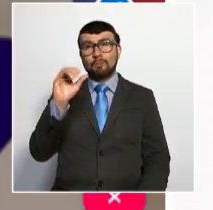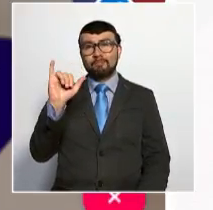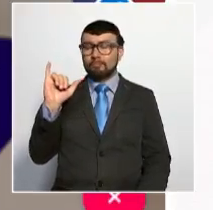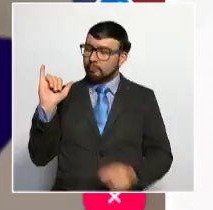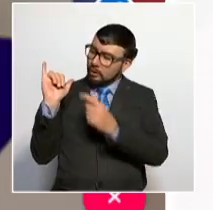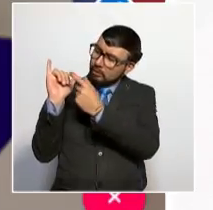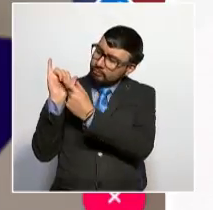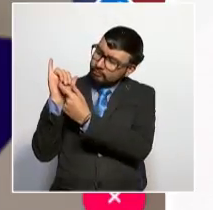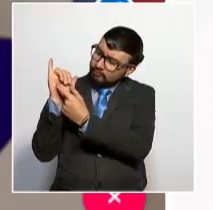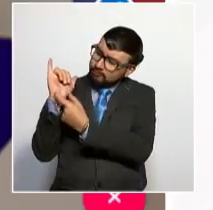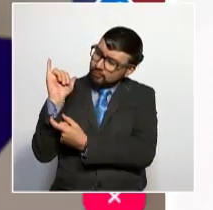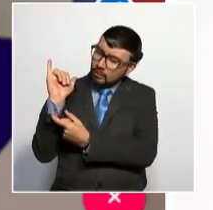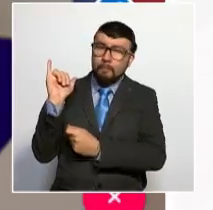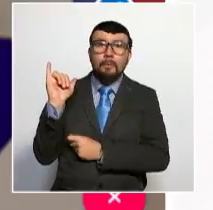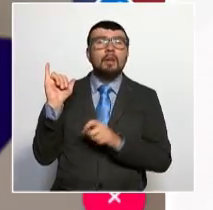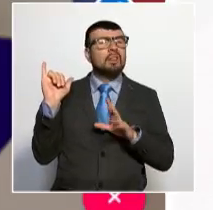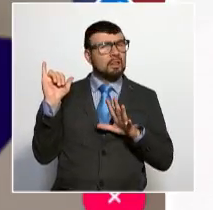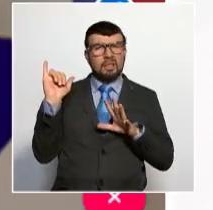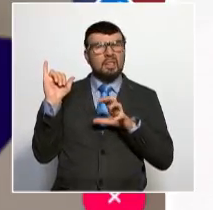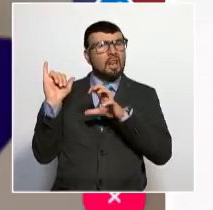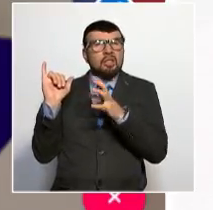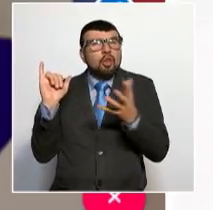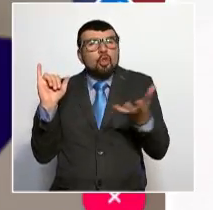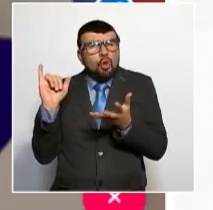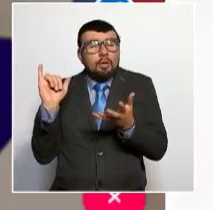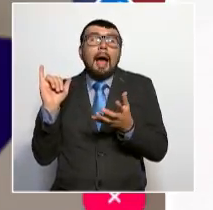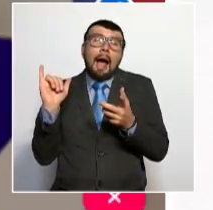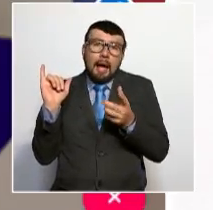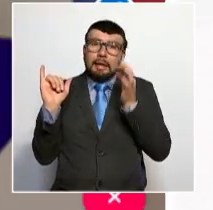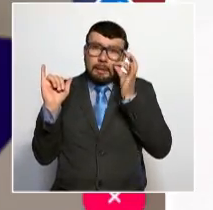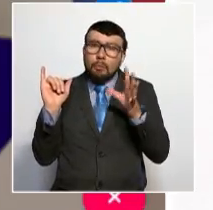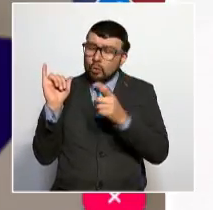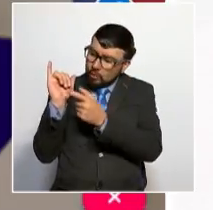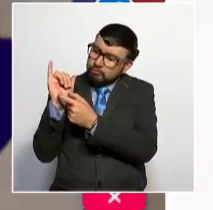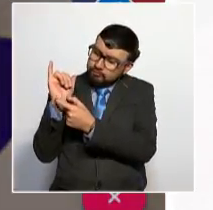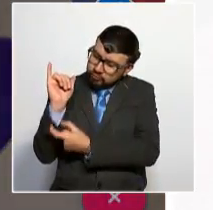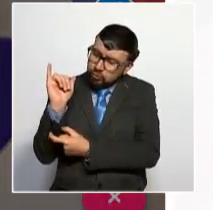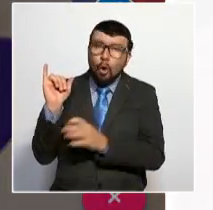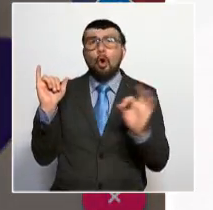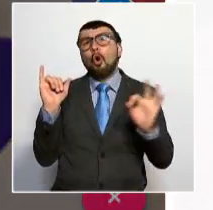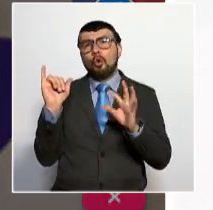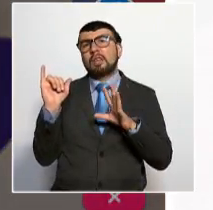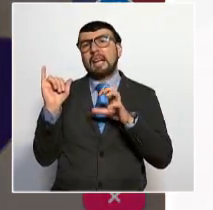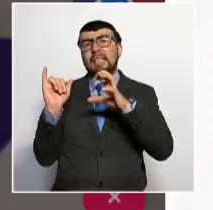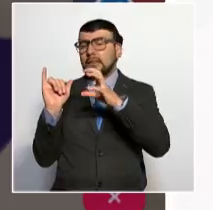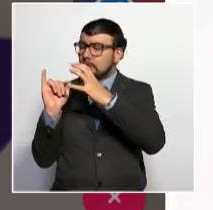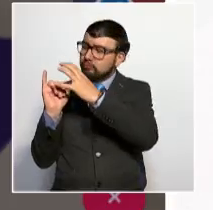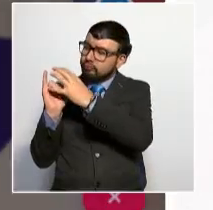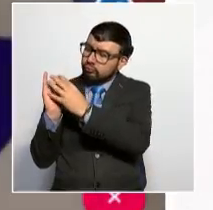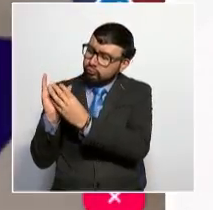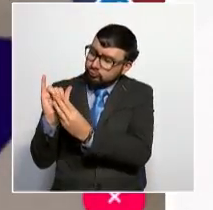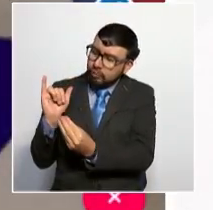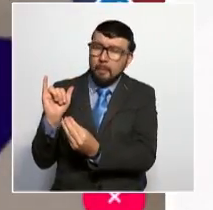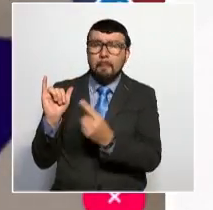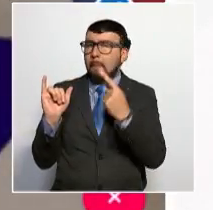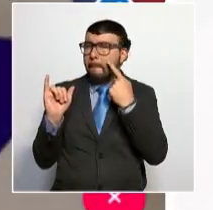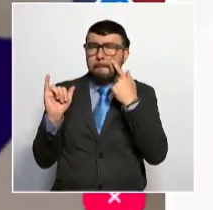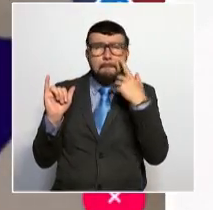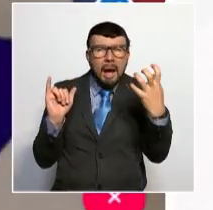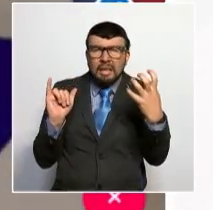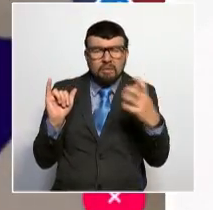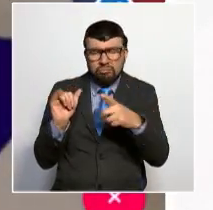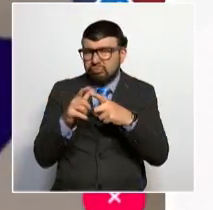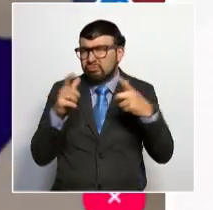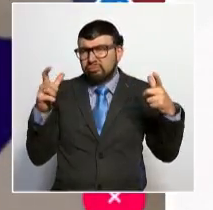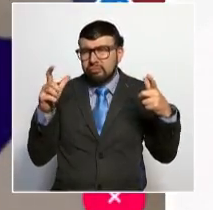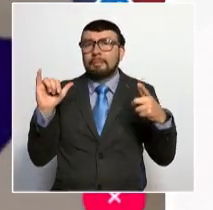que el cáncer se puede presentar en ambas zonas, pero el más frecuente es el cáncer de cuello uterino, que lo